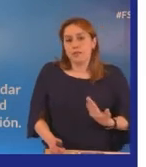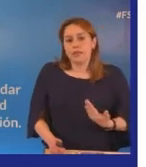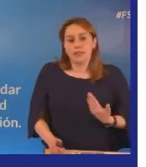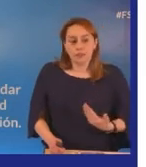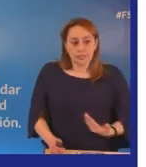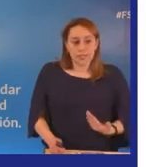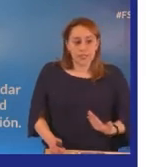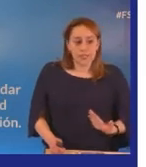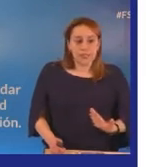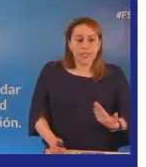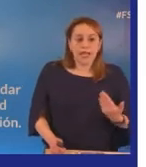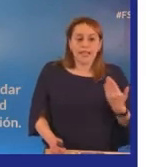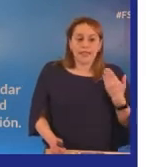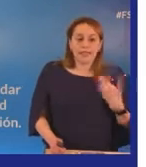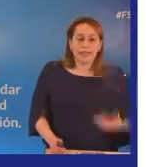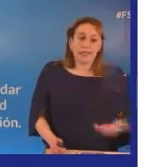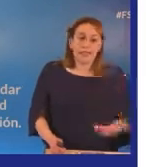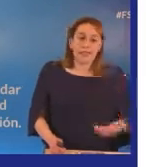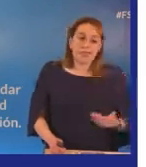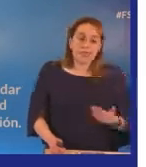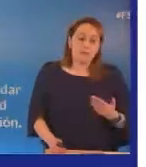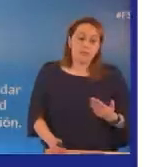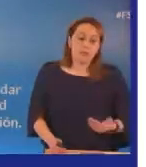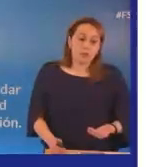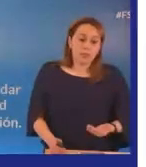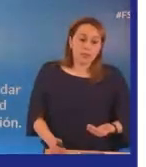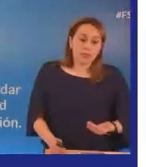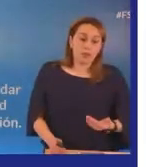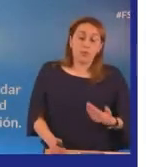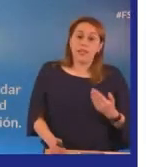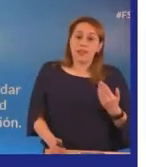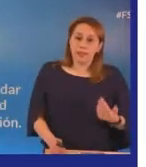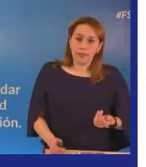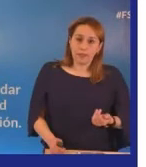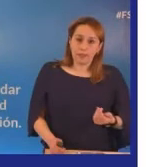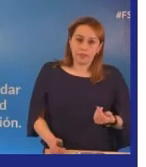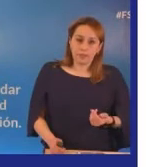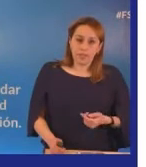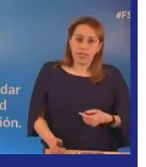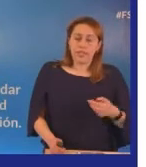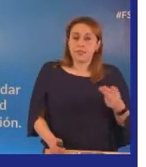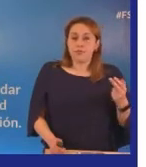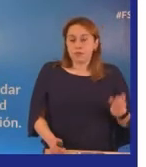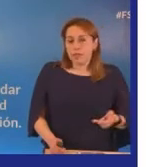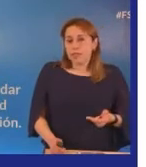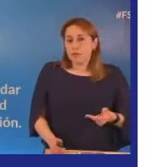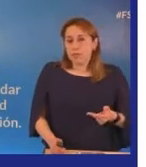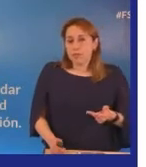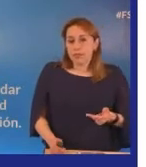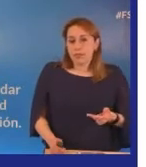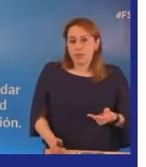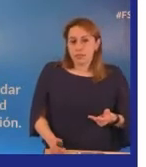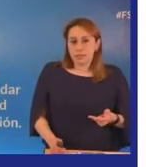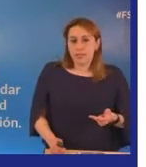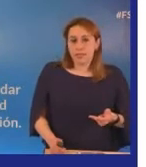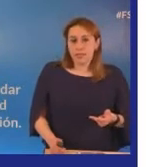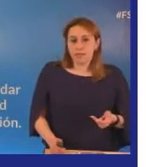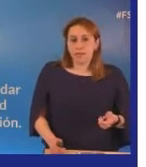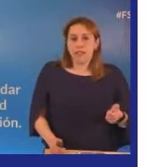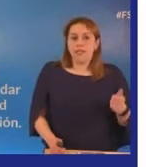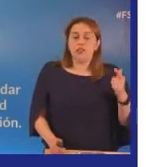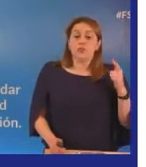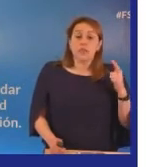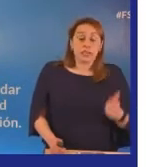también la parte física. Hay que tener en cuenta muchísimas cosas, como es la edad, las enfermedades que presente el